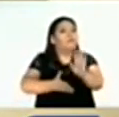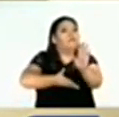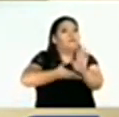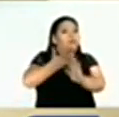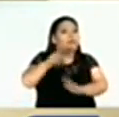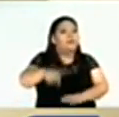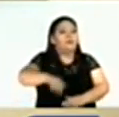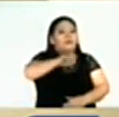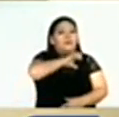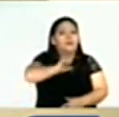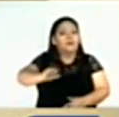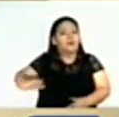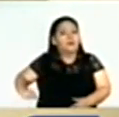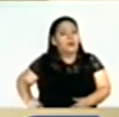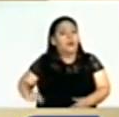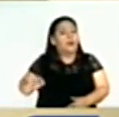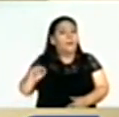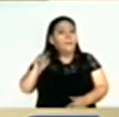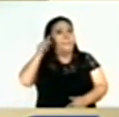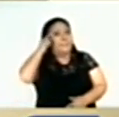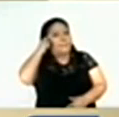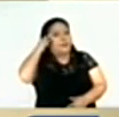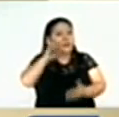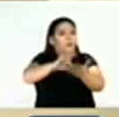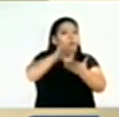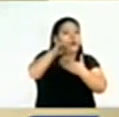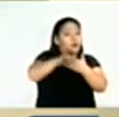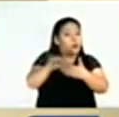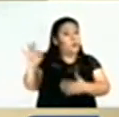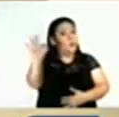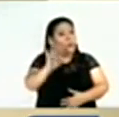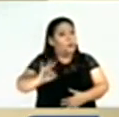el país y que se esperan mejores proyecciones